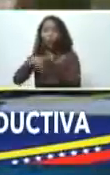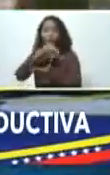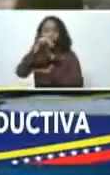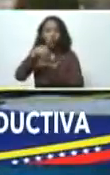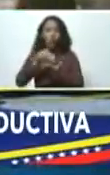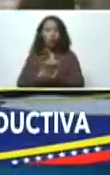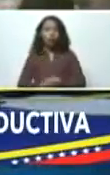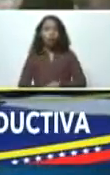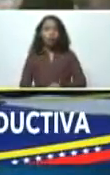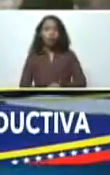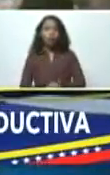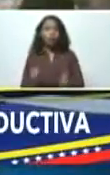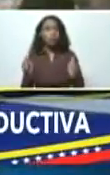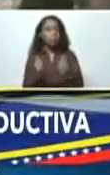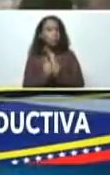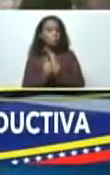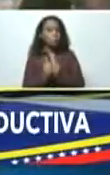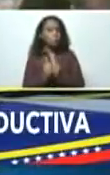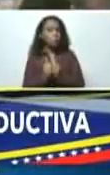nacionales con